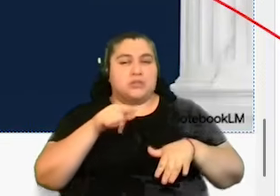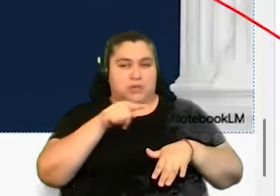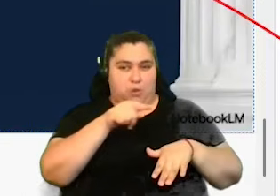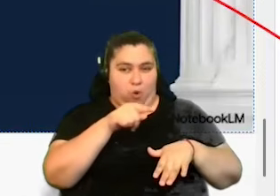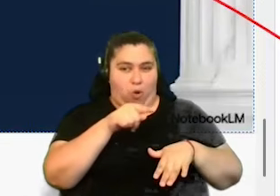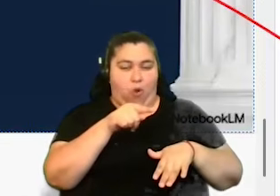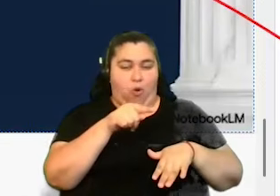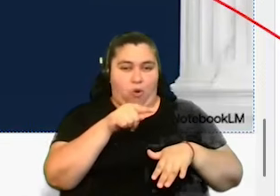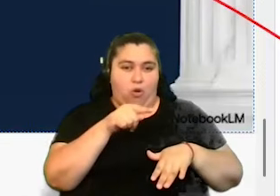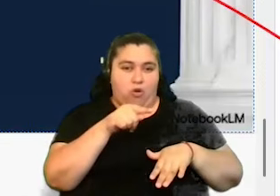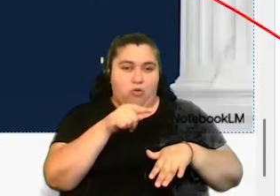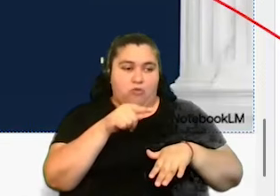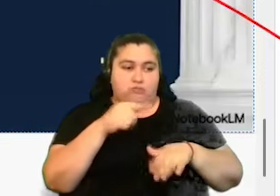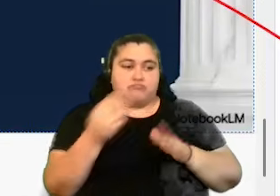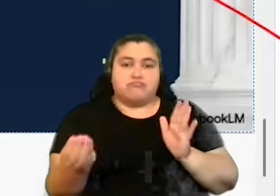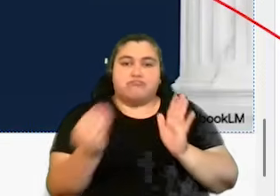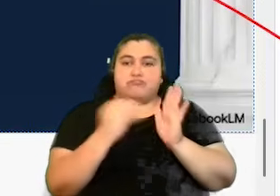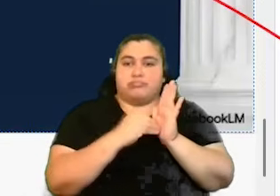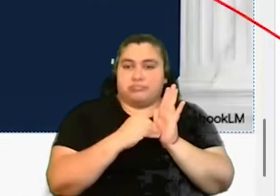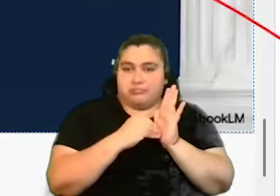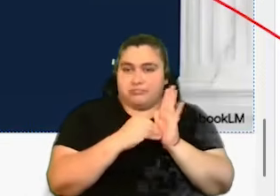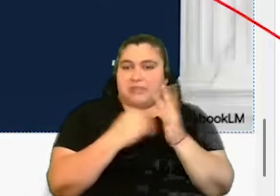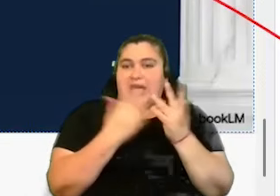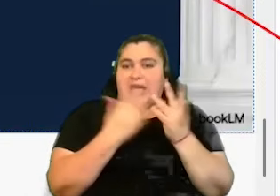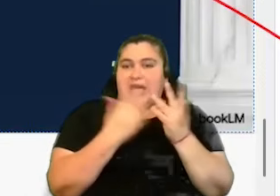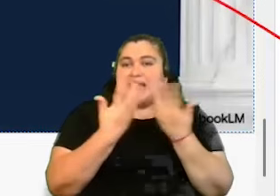fondos a lo que es el sistema.